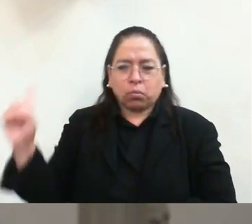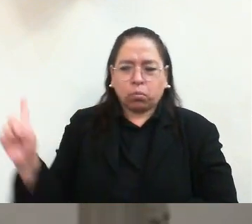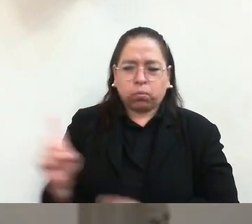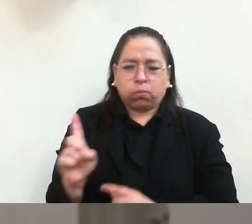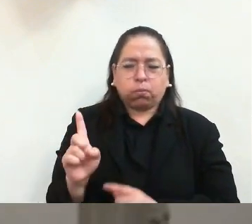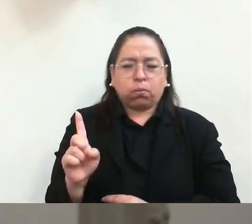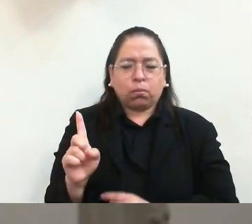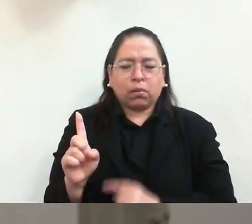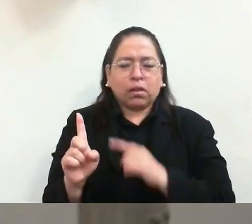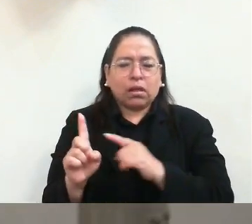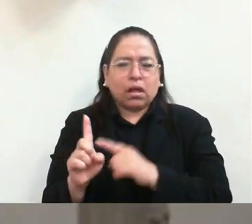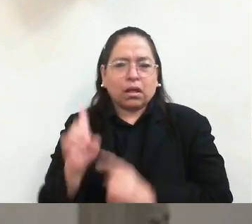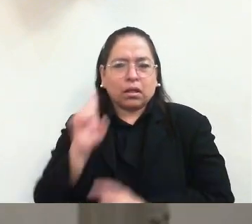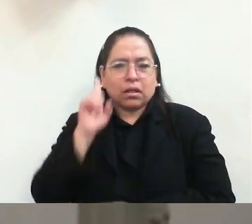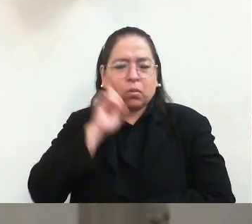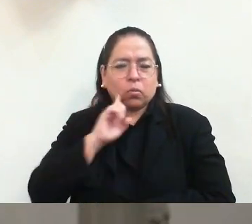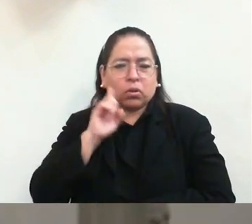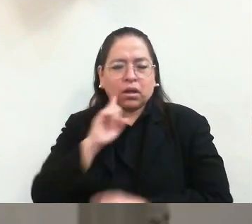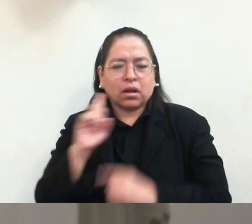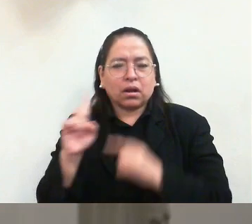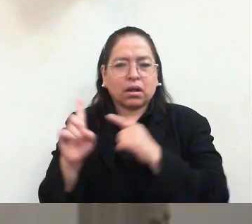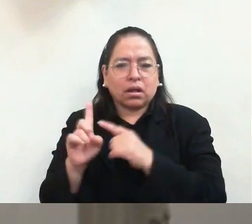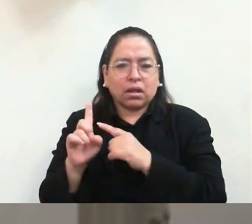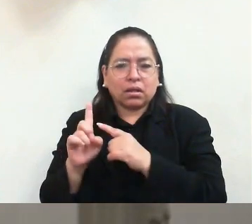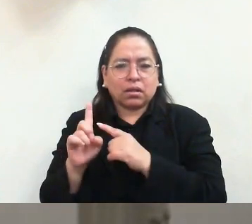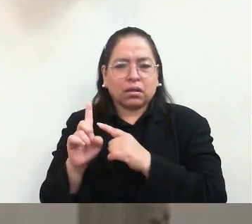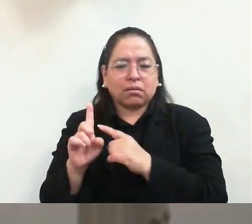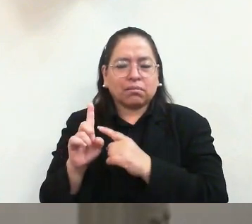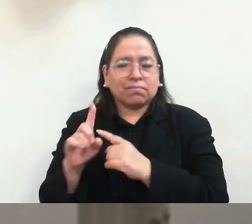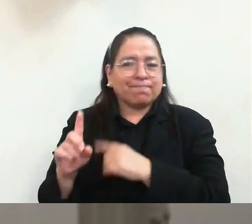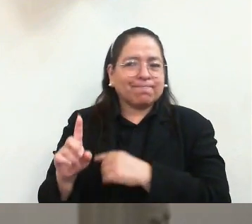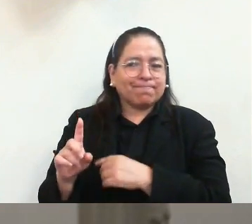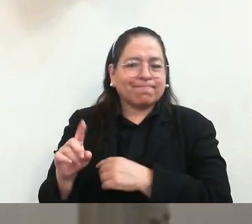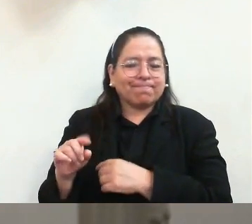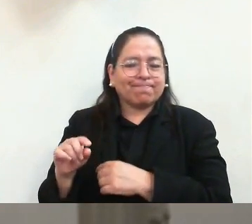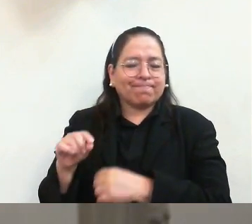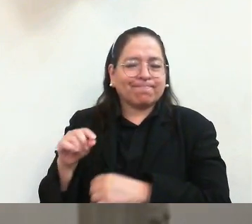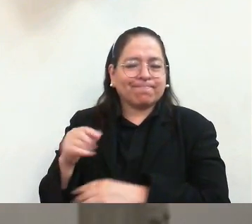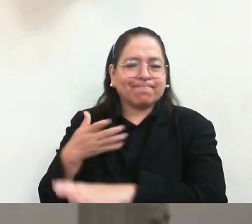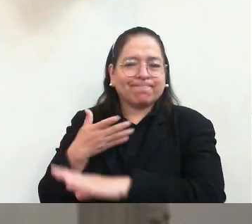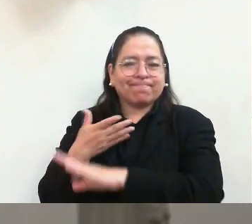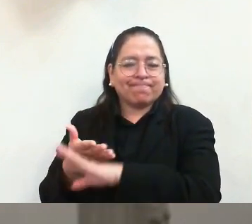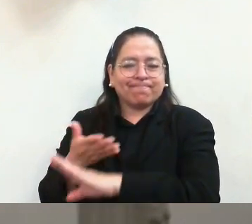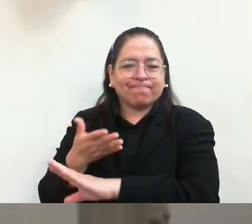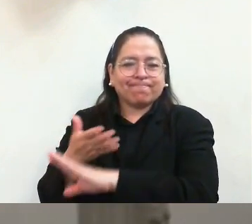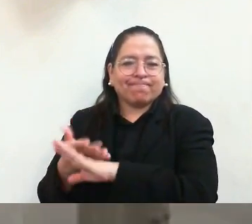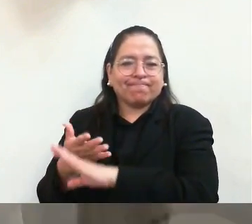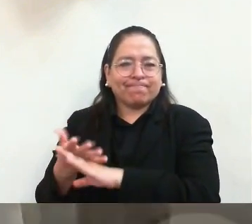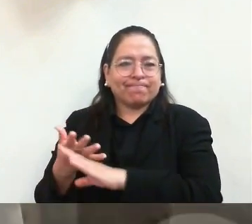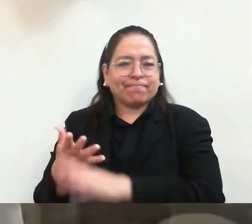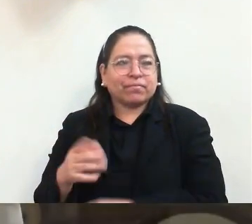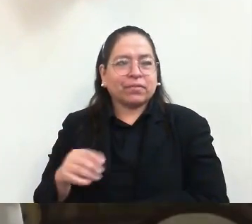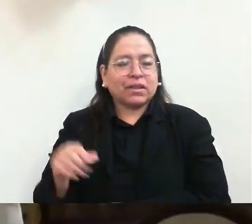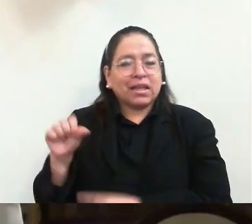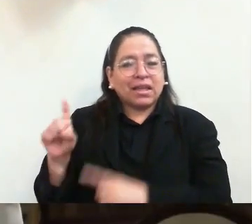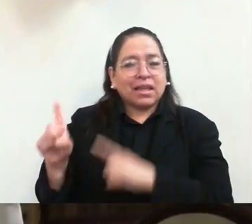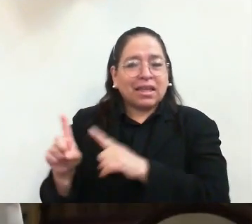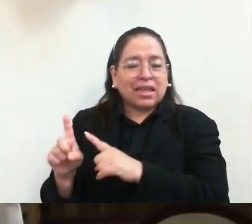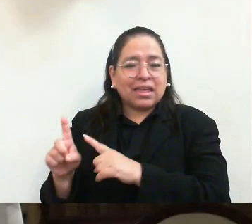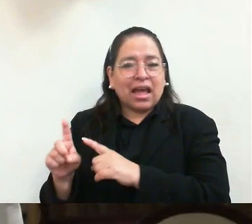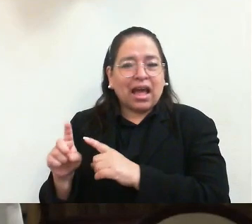experimentado cinco veces el repudio había tenido cinco maridos